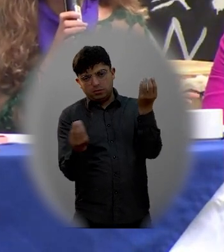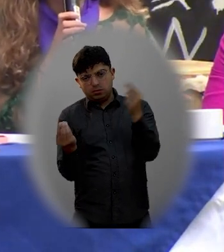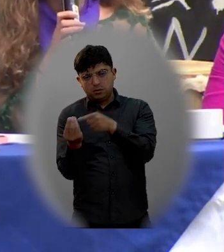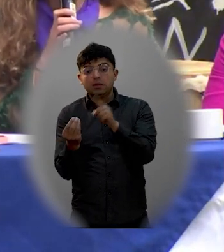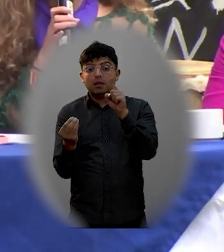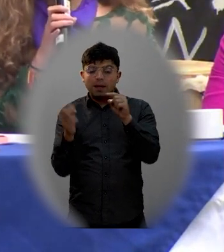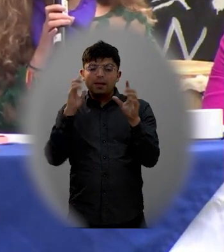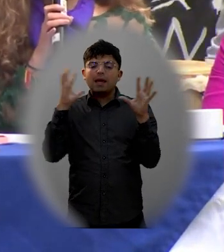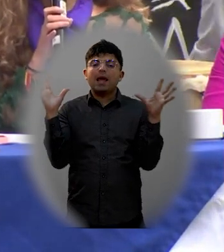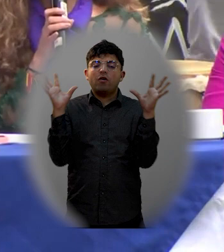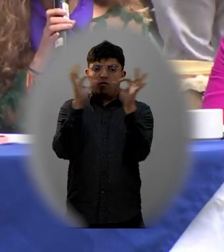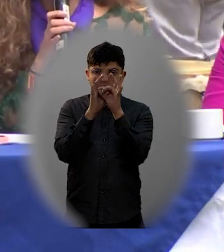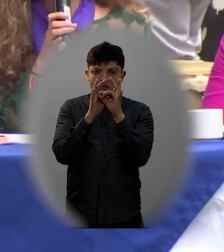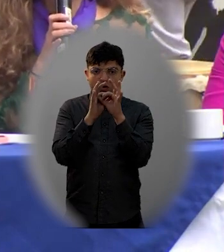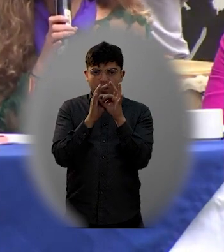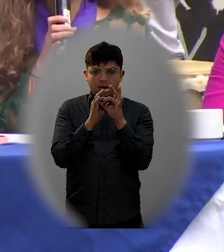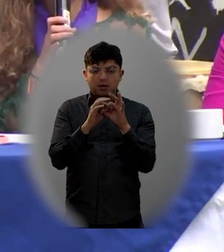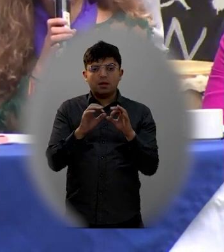un enfoque